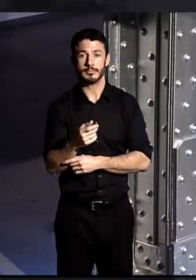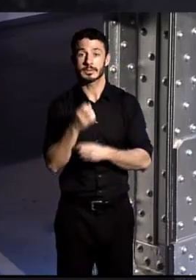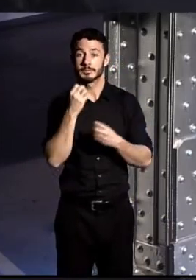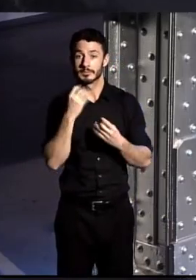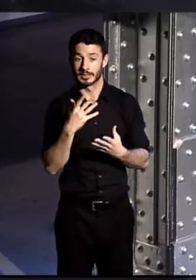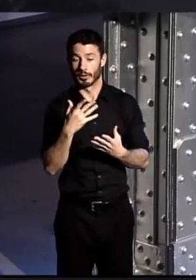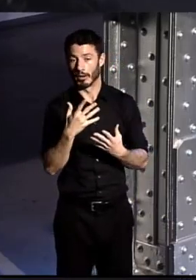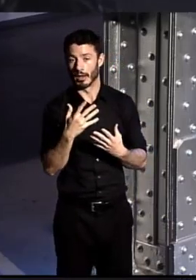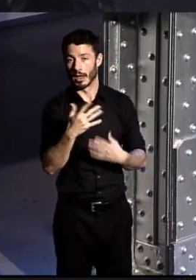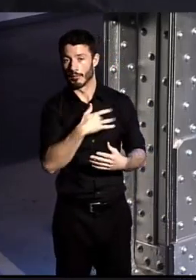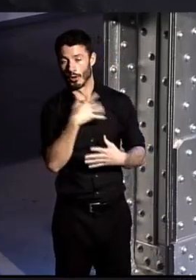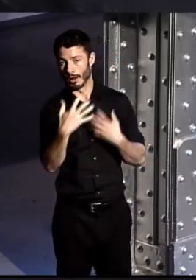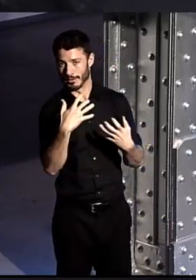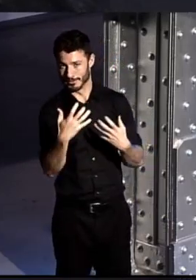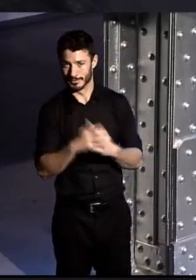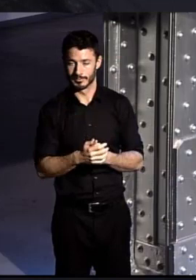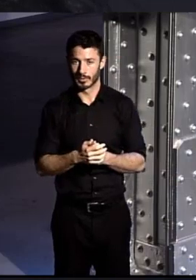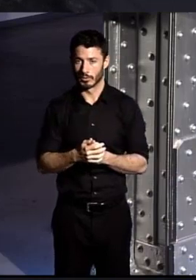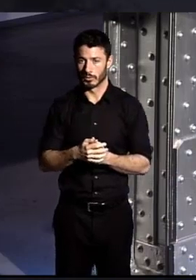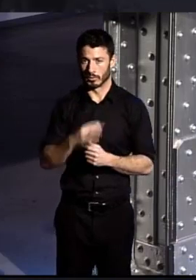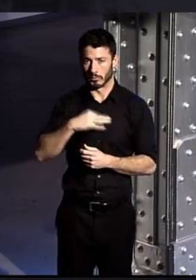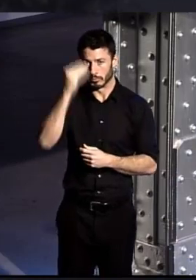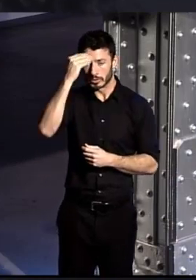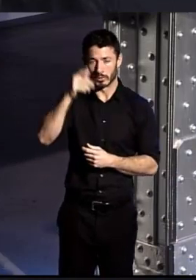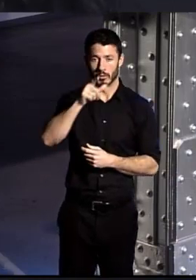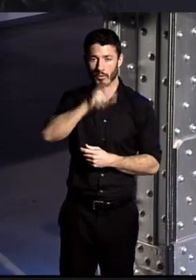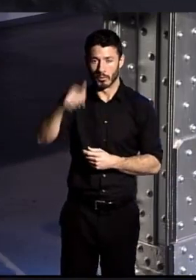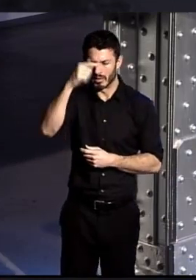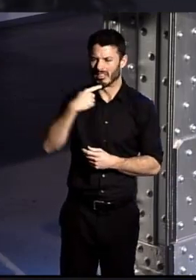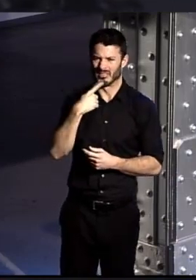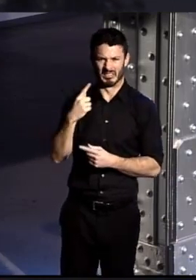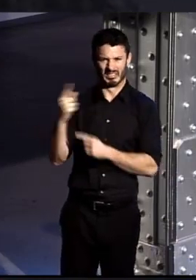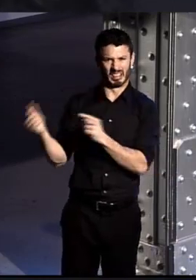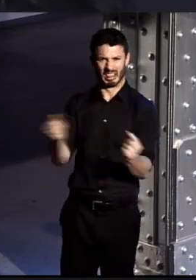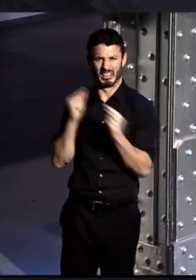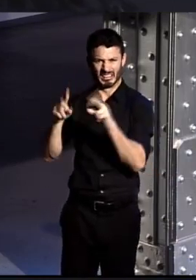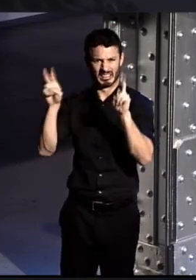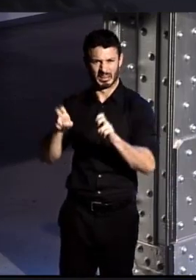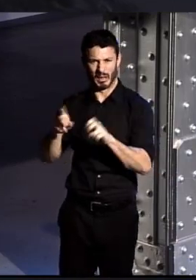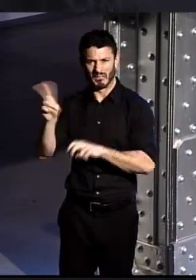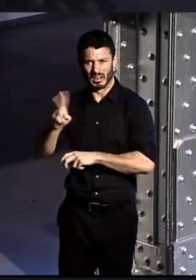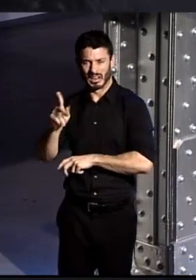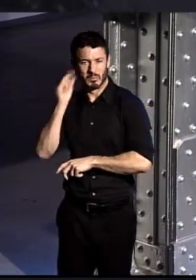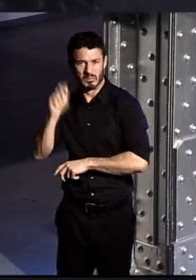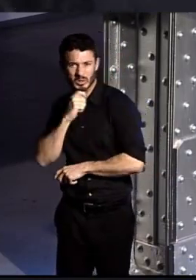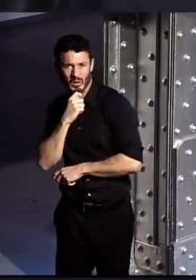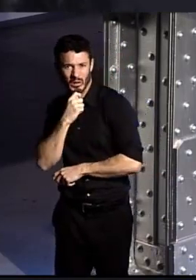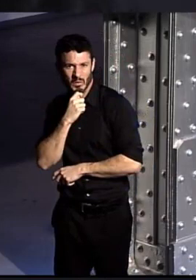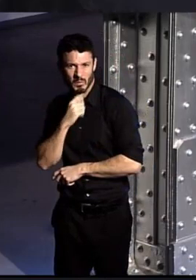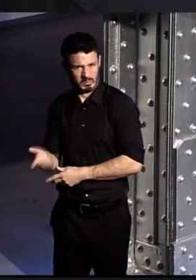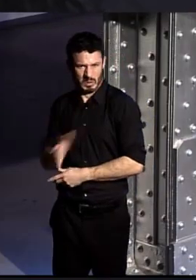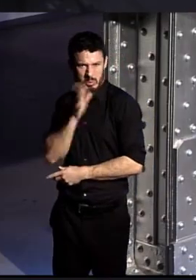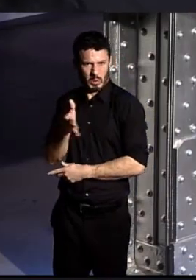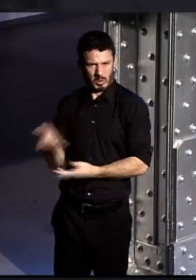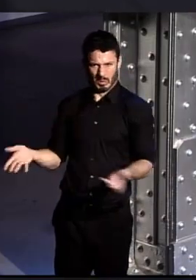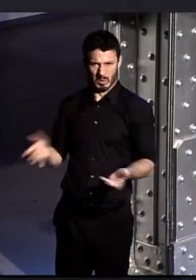de amor a Verne. Sí, pero que yo creo que los hombres es que dirían, pero ¿por qué vamos a ir? Yo a eso no voy, pero ¿por qué vais a hacer eso? Oye, pues Así, mira, tenemos aquí directamente. muchos